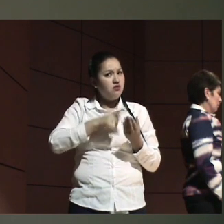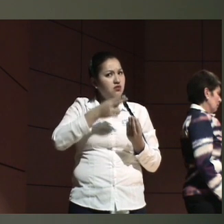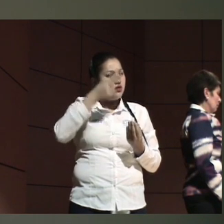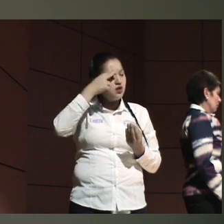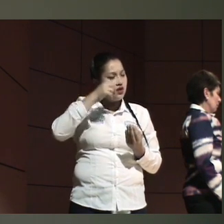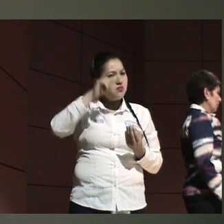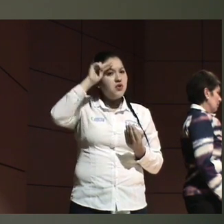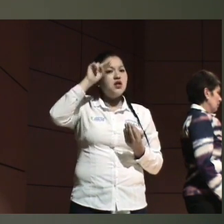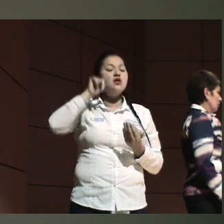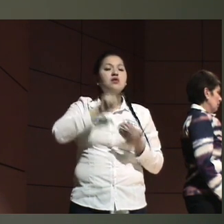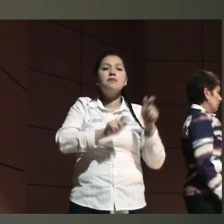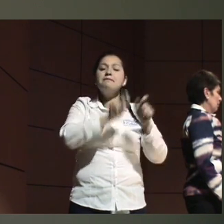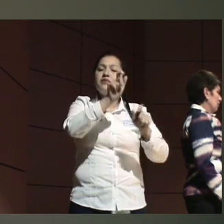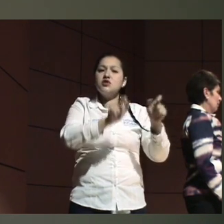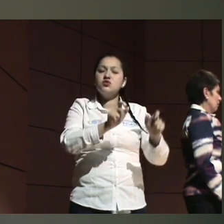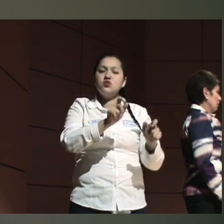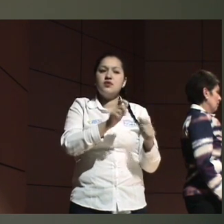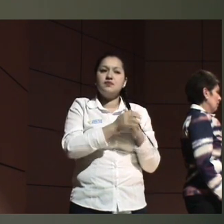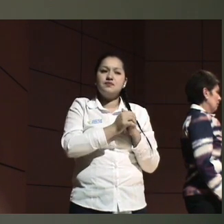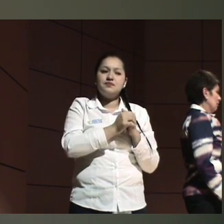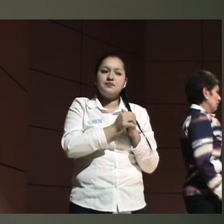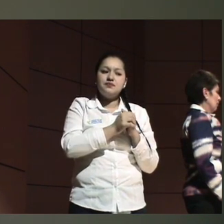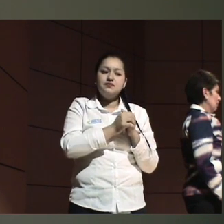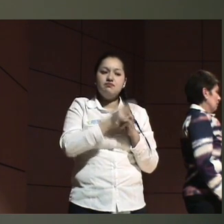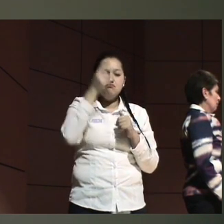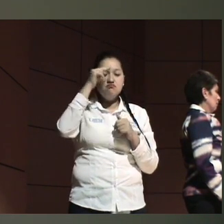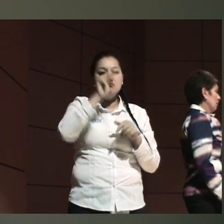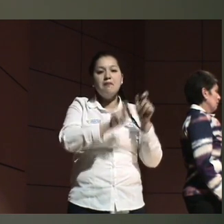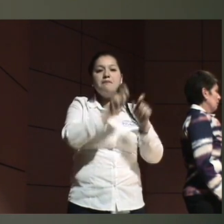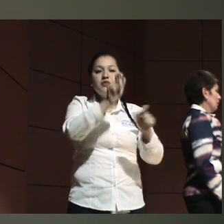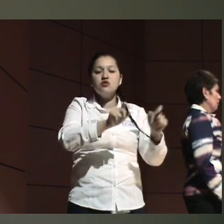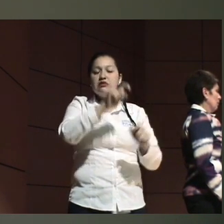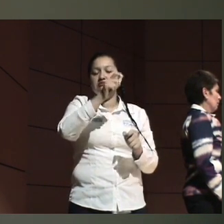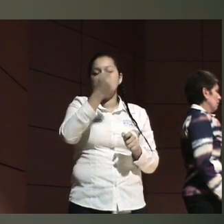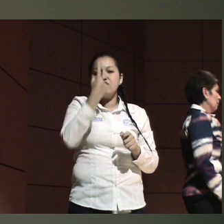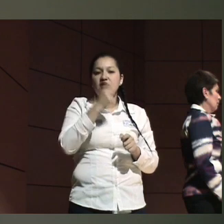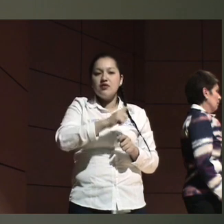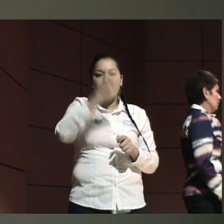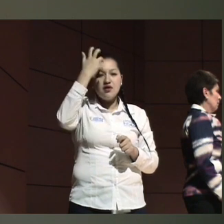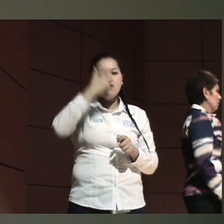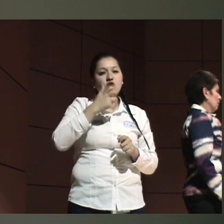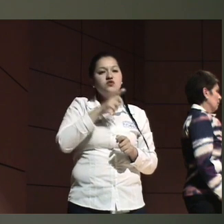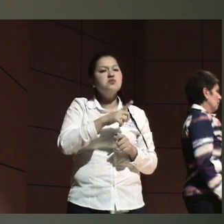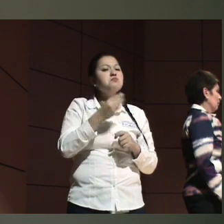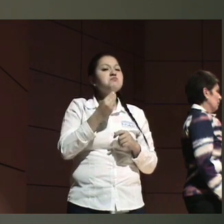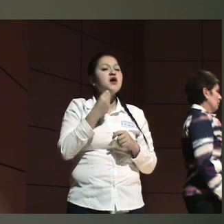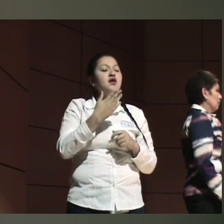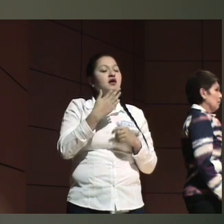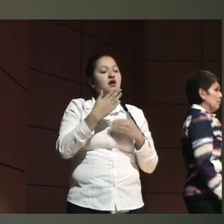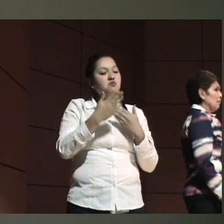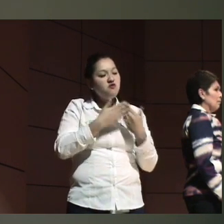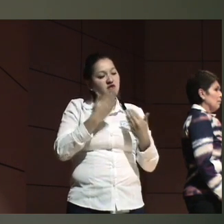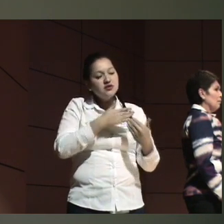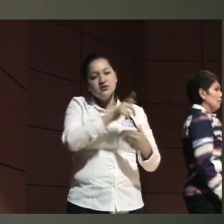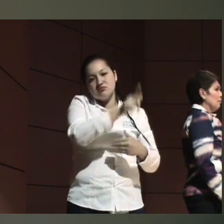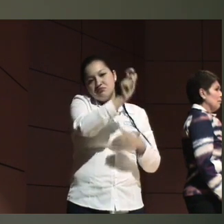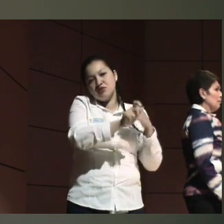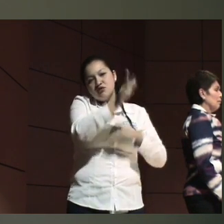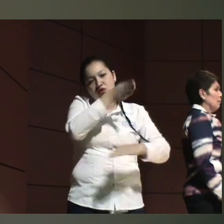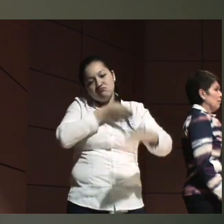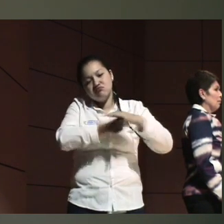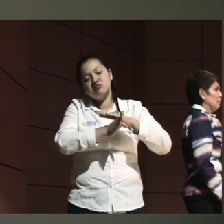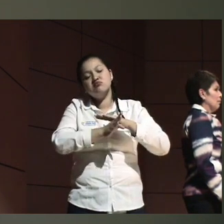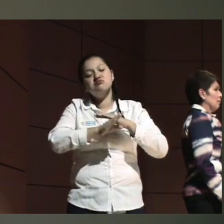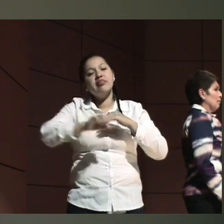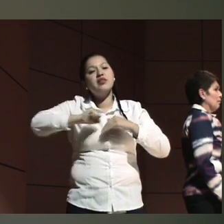pueda o deba ser evaluada por una determinada razón para facilitar o acceder a un derecho o